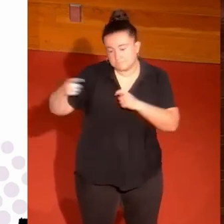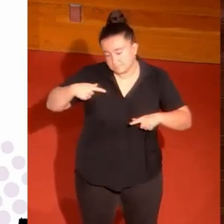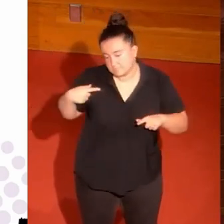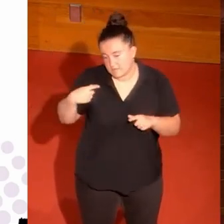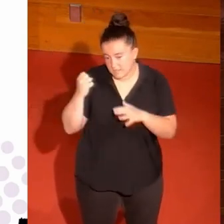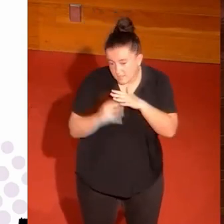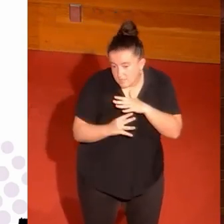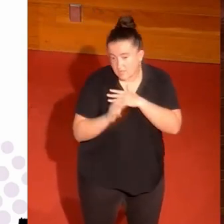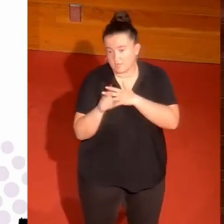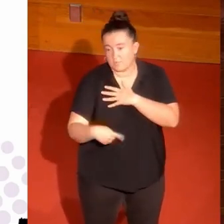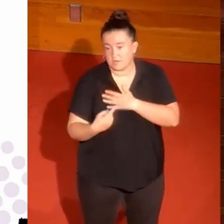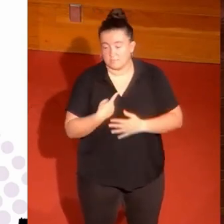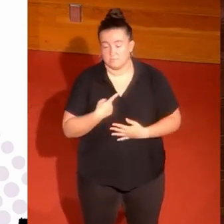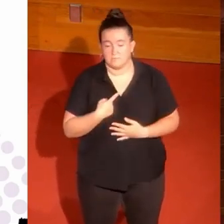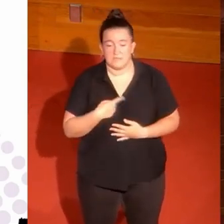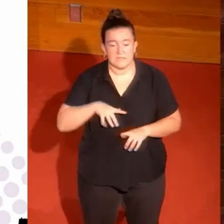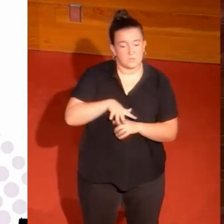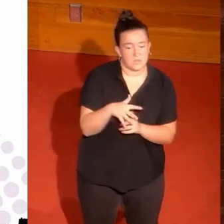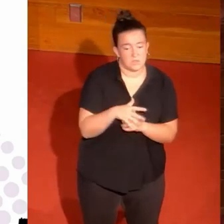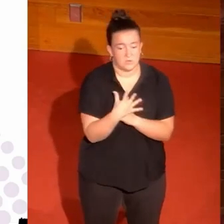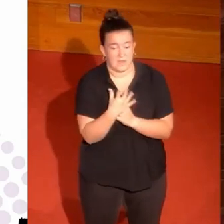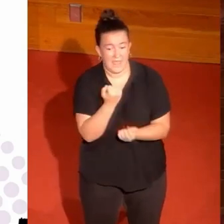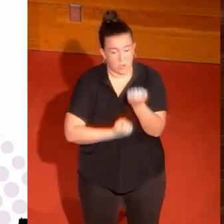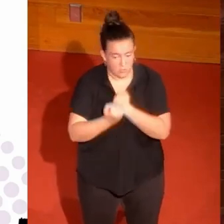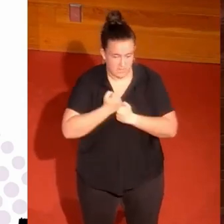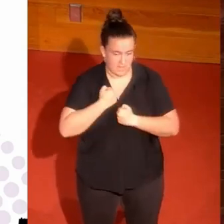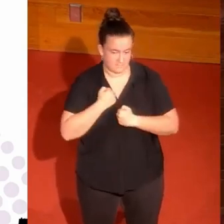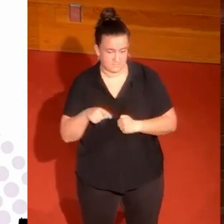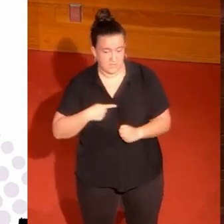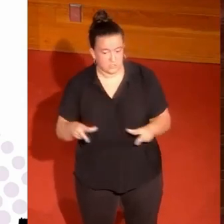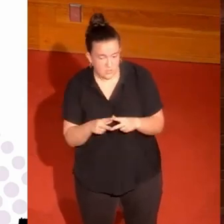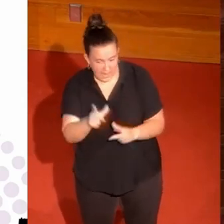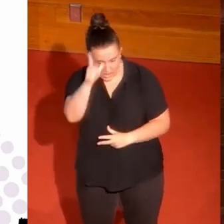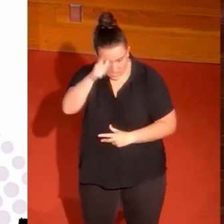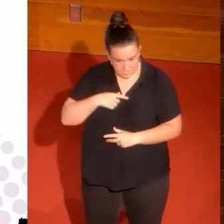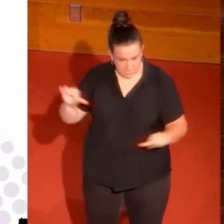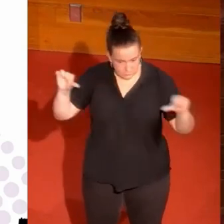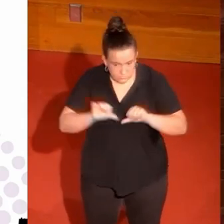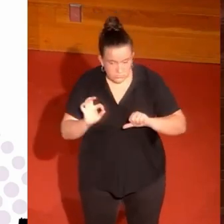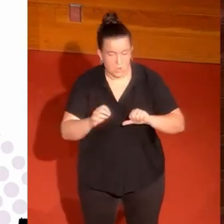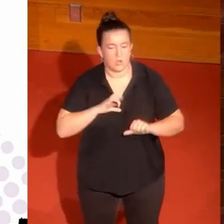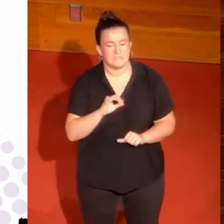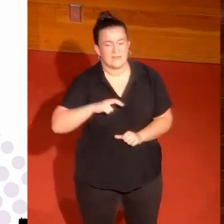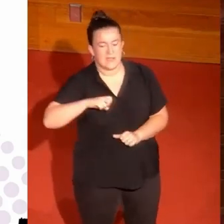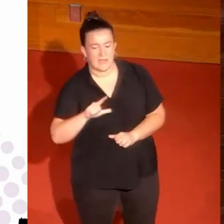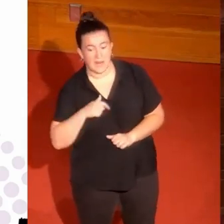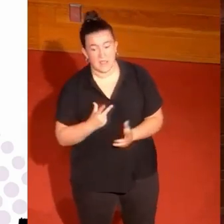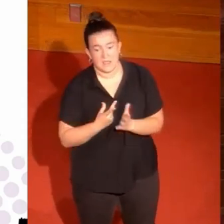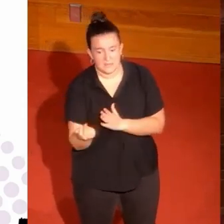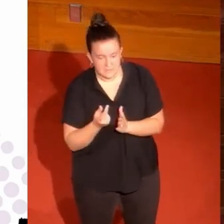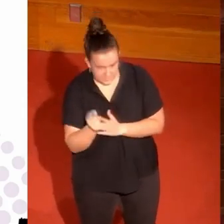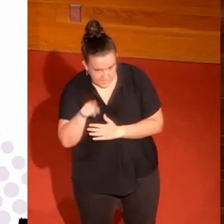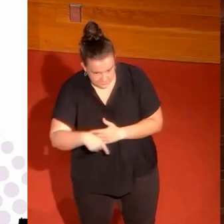tunez el declive de la situación económica y social en Líbano las salidas desde senegal ademá